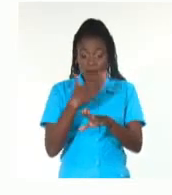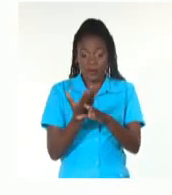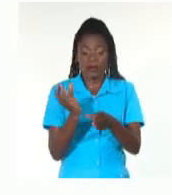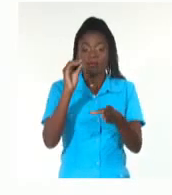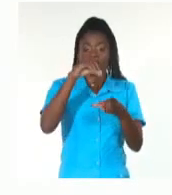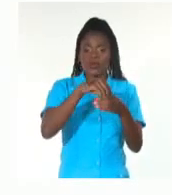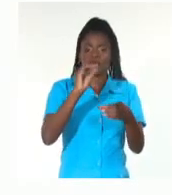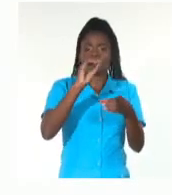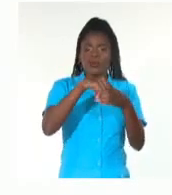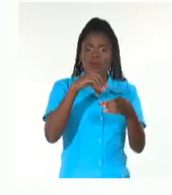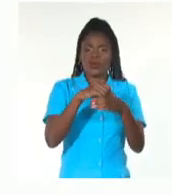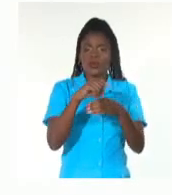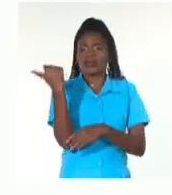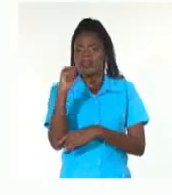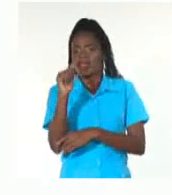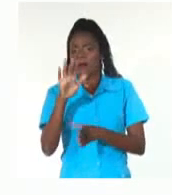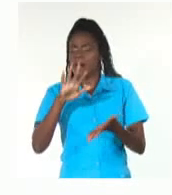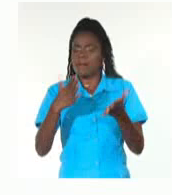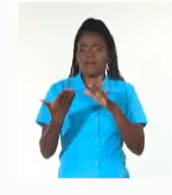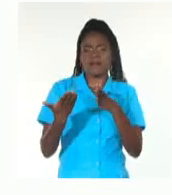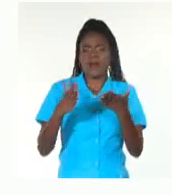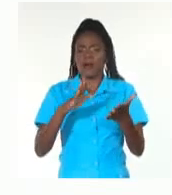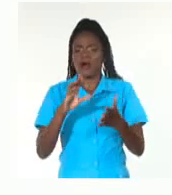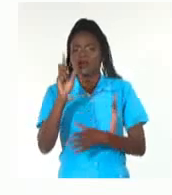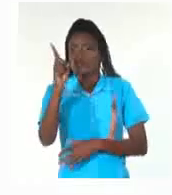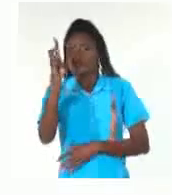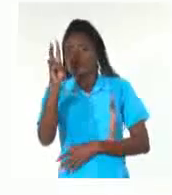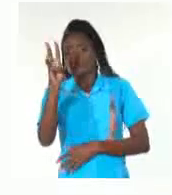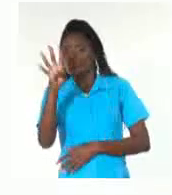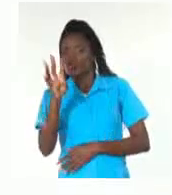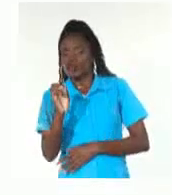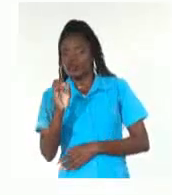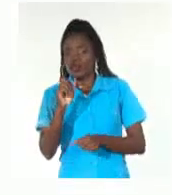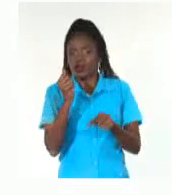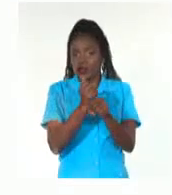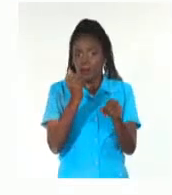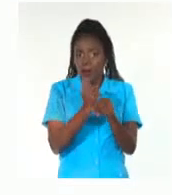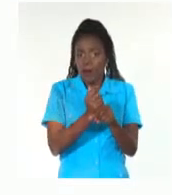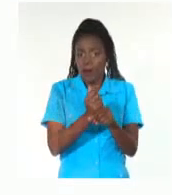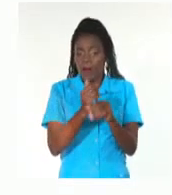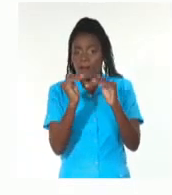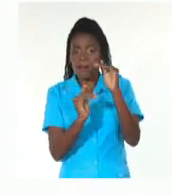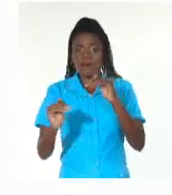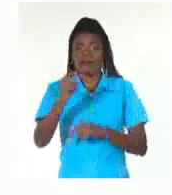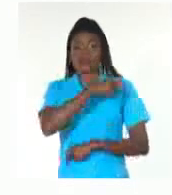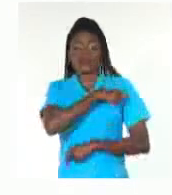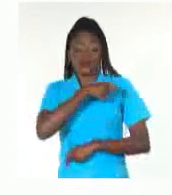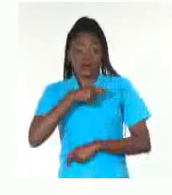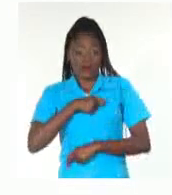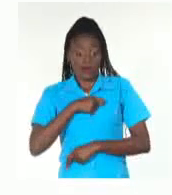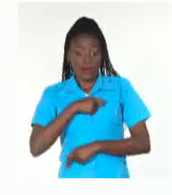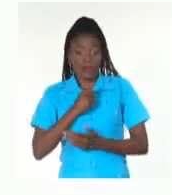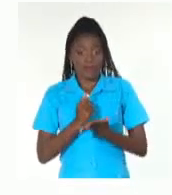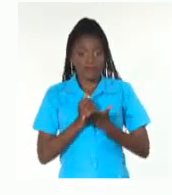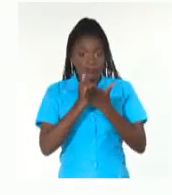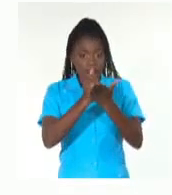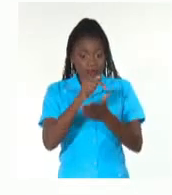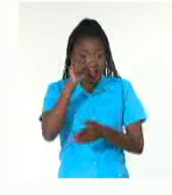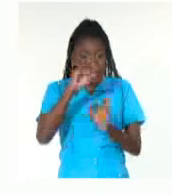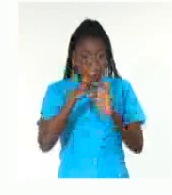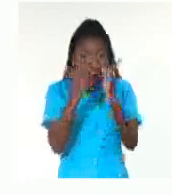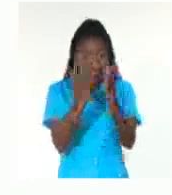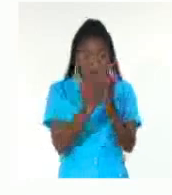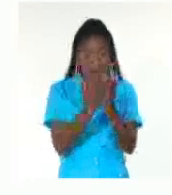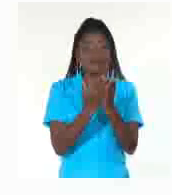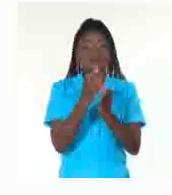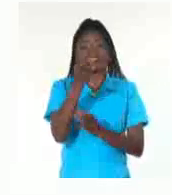un total de 10 medios con 230 efectivos entre fuerzas del Ministerio del Interior y cooperantes. En el edificio vivían 13 núcleos familiares